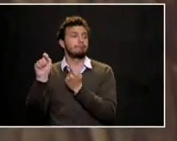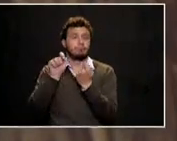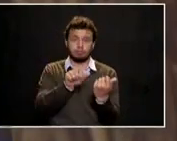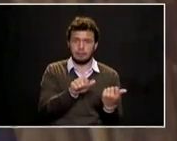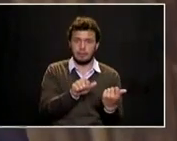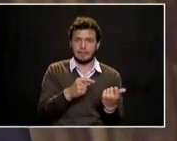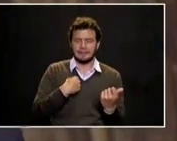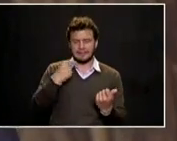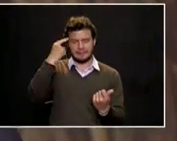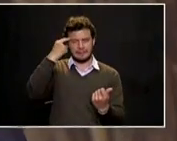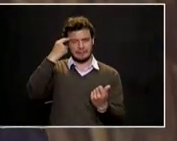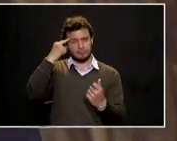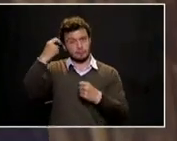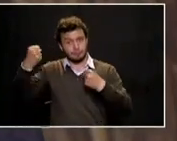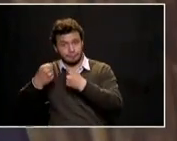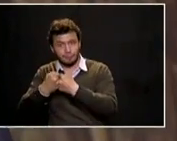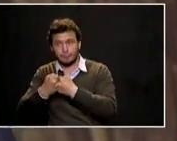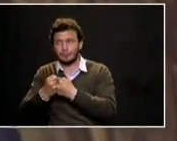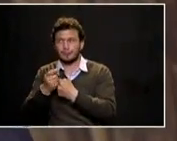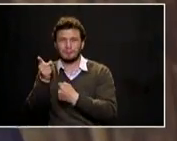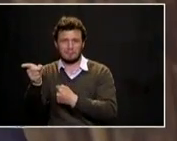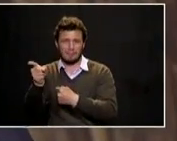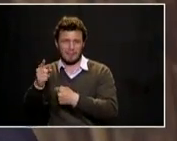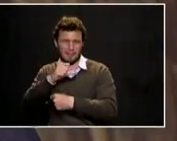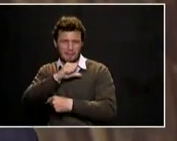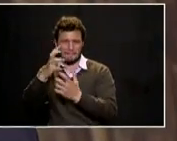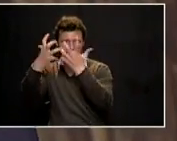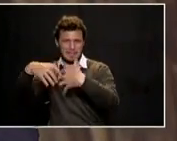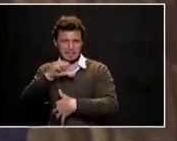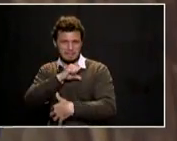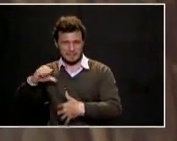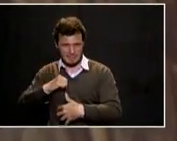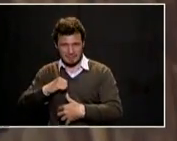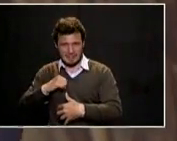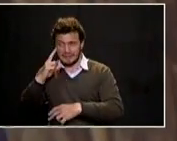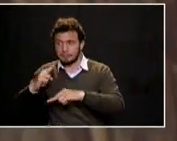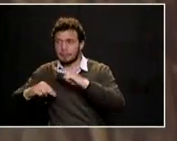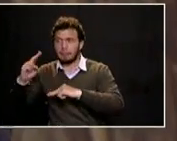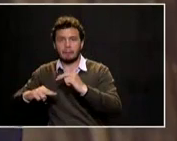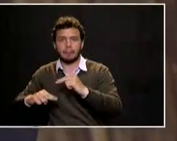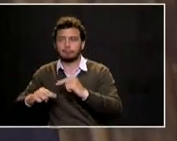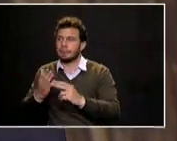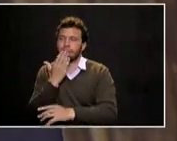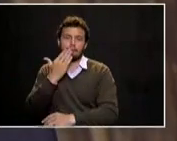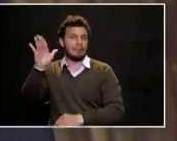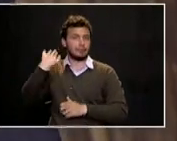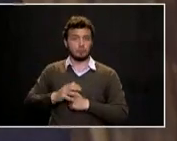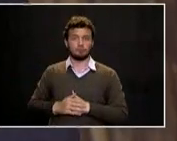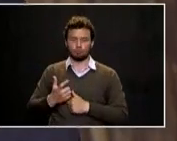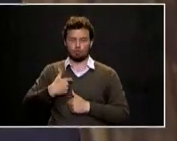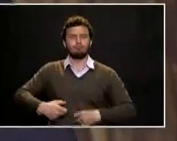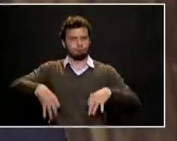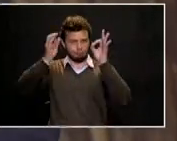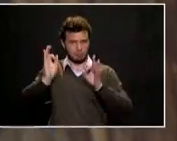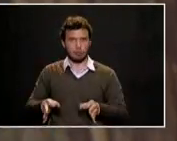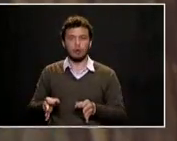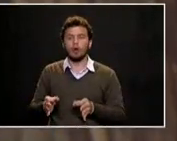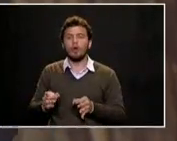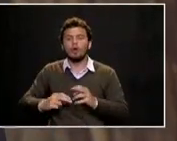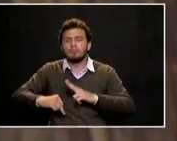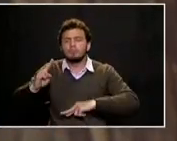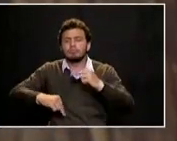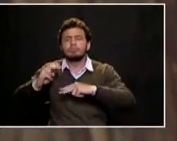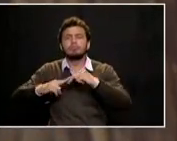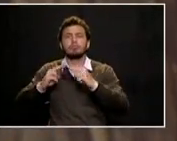pública-privada. Ya no lo pudo hacer, quedó para el año entrante. Yo la voy a hacer. Tendrá una capacidad de 1.800 reclusos,